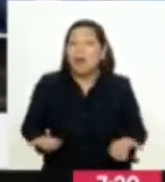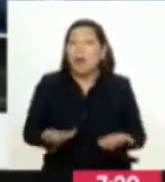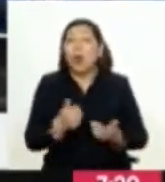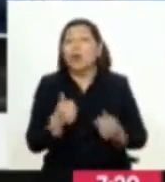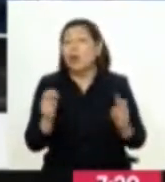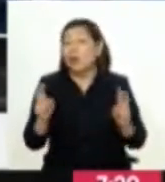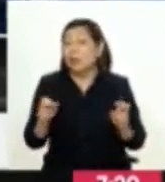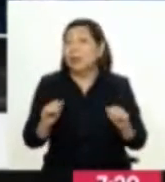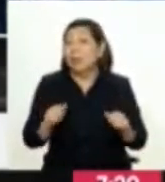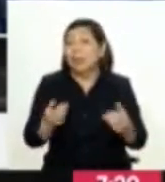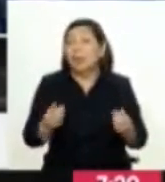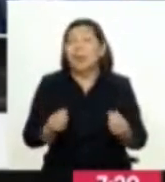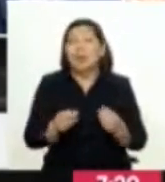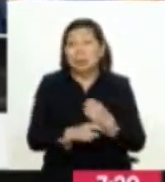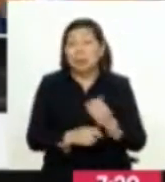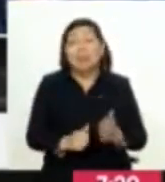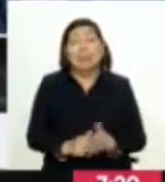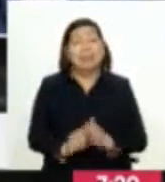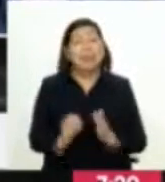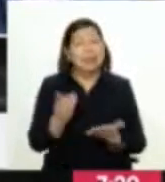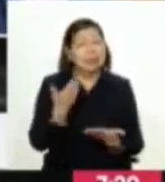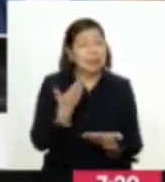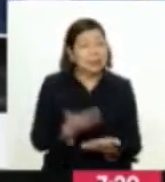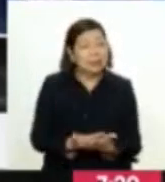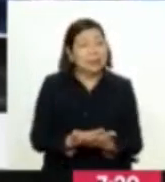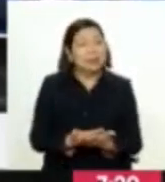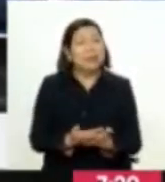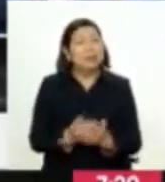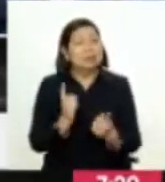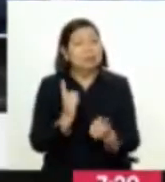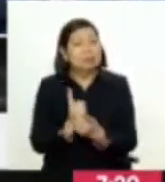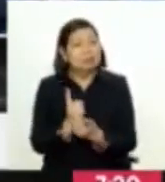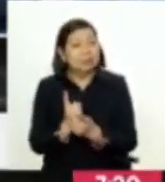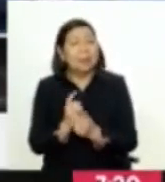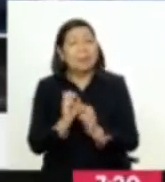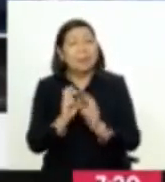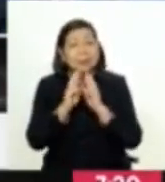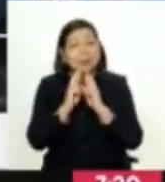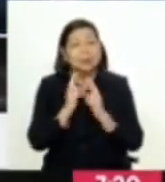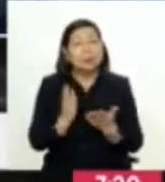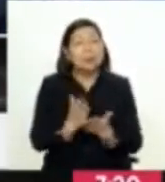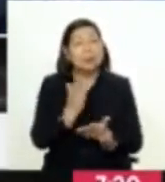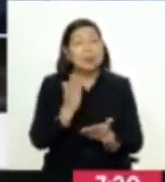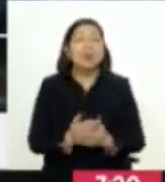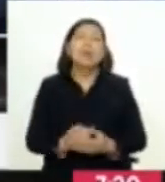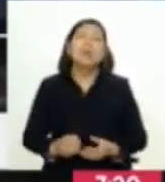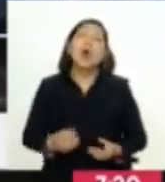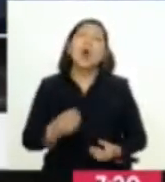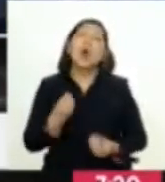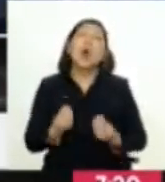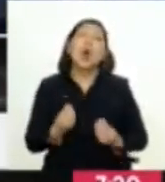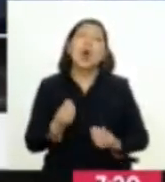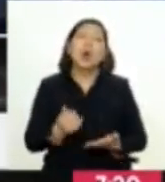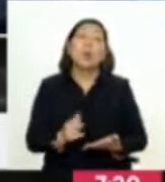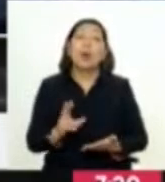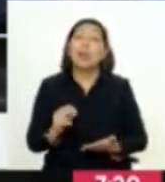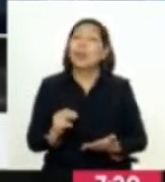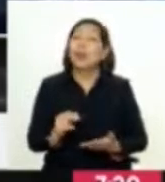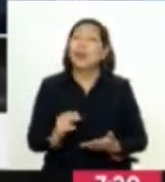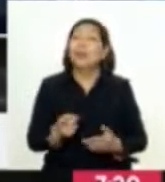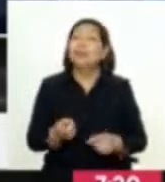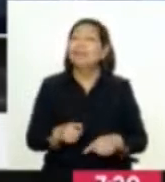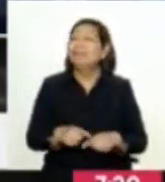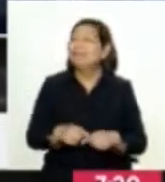otros temas que tenemos como país. Y hay que plantearlos y hay que encontrar caminos para resolverlos, ¿no? Ahora, ¿cómo encontramos el camino de no